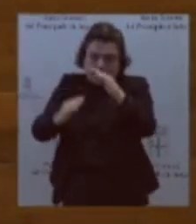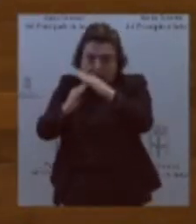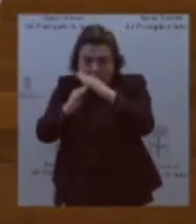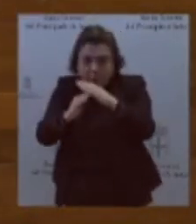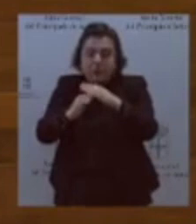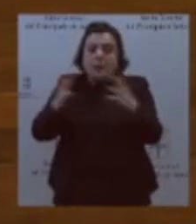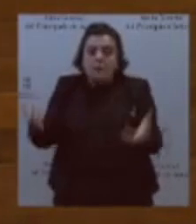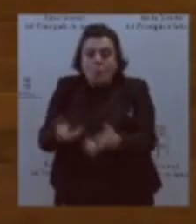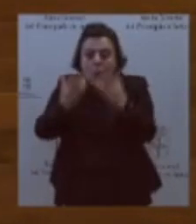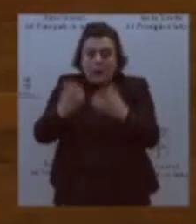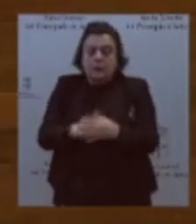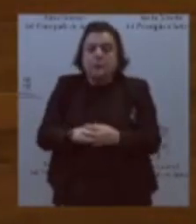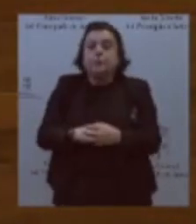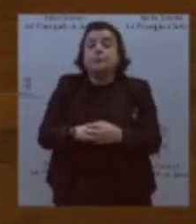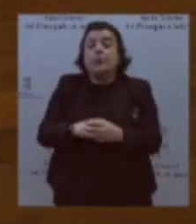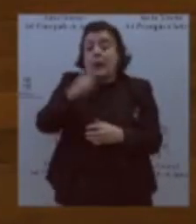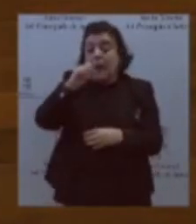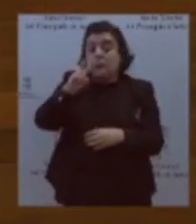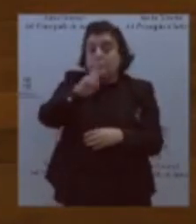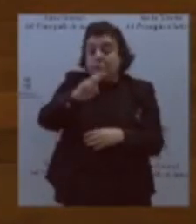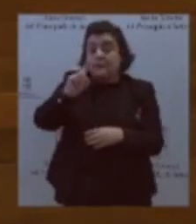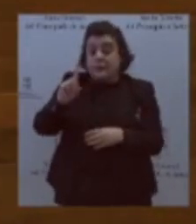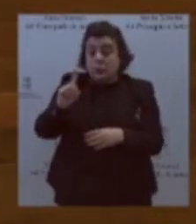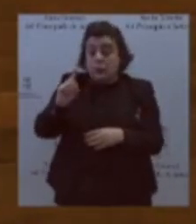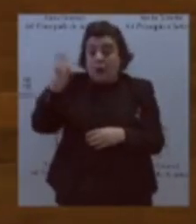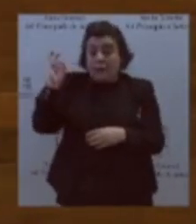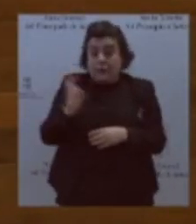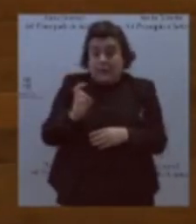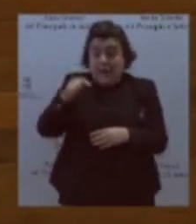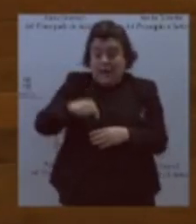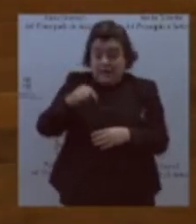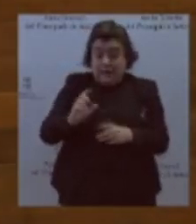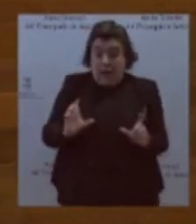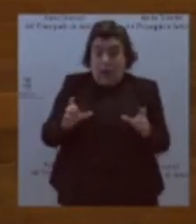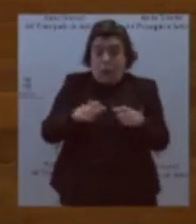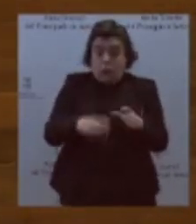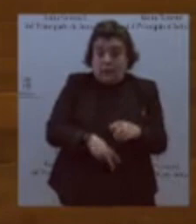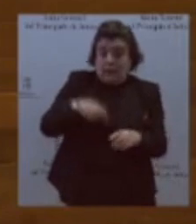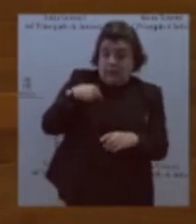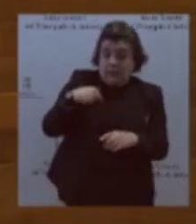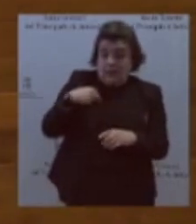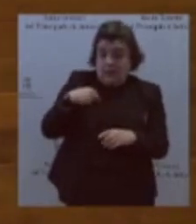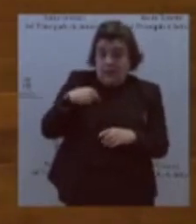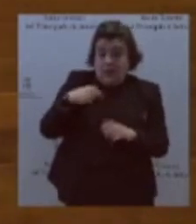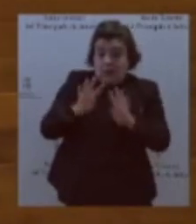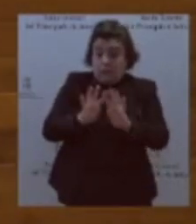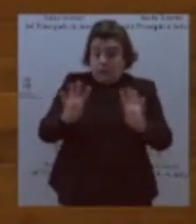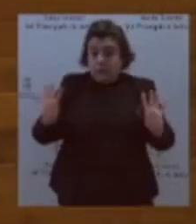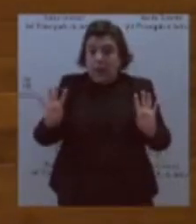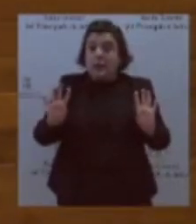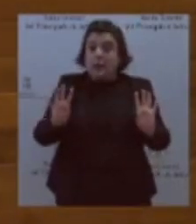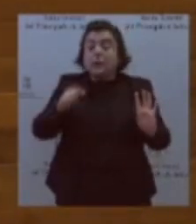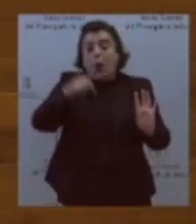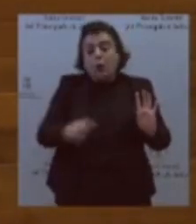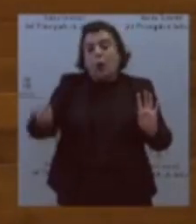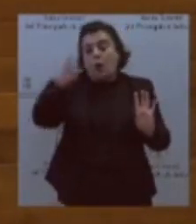2021 venían a la puerta de la Junta General y hoy vuelven a volver a estar aquí en 2022. Yo creo que esta